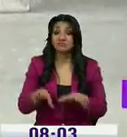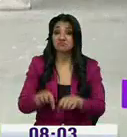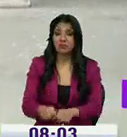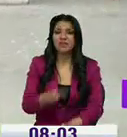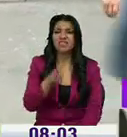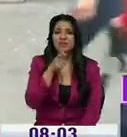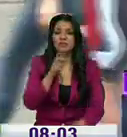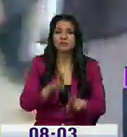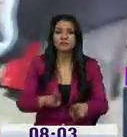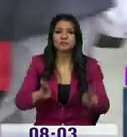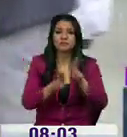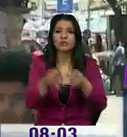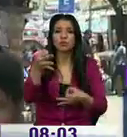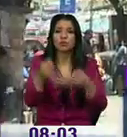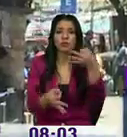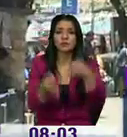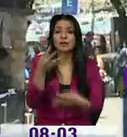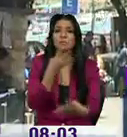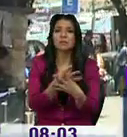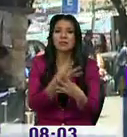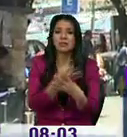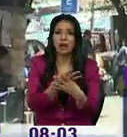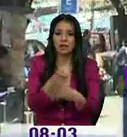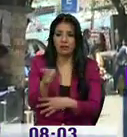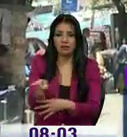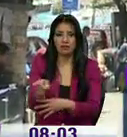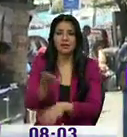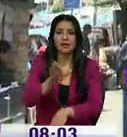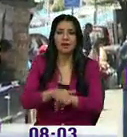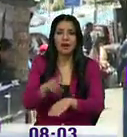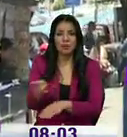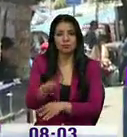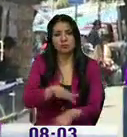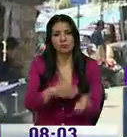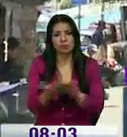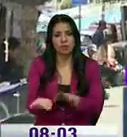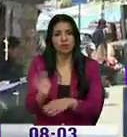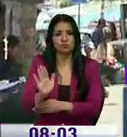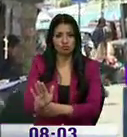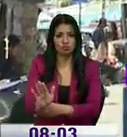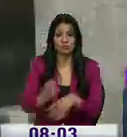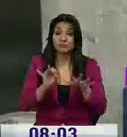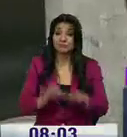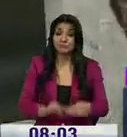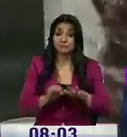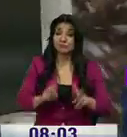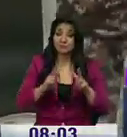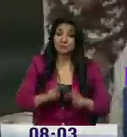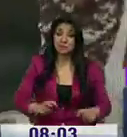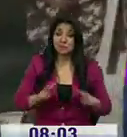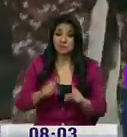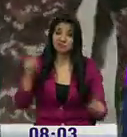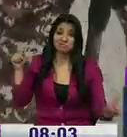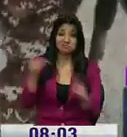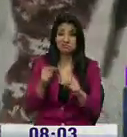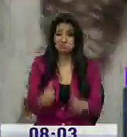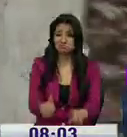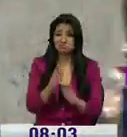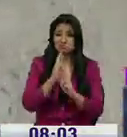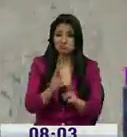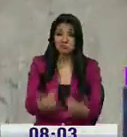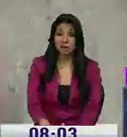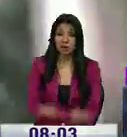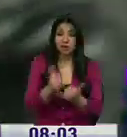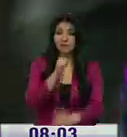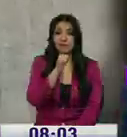la Unidad Judicial de Garantías Penales por el presunto delito de homicidio. Luego de casi 7 meses, las investigaciones arrojan resultados. Ahora